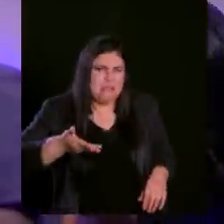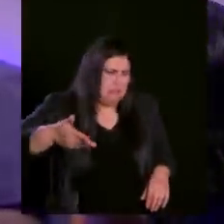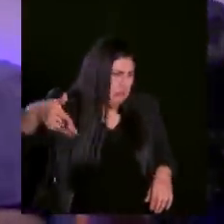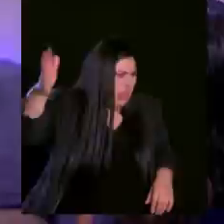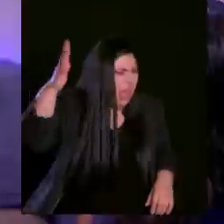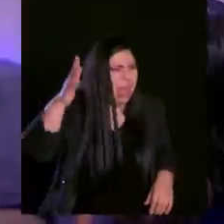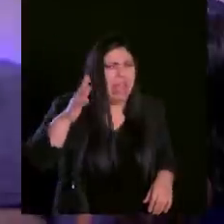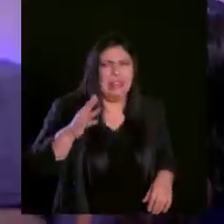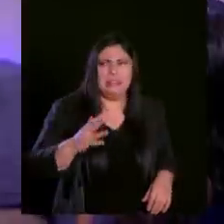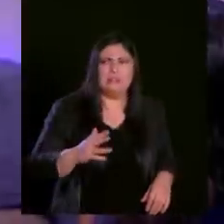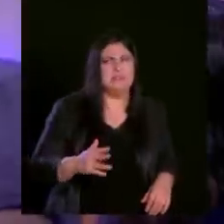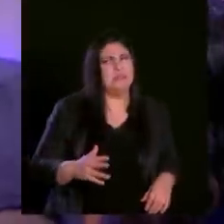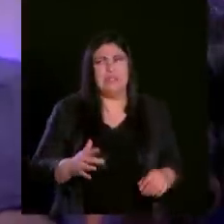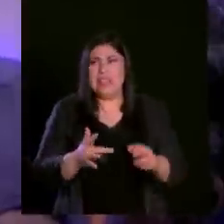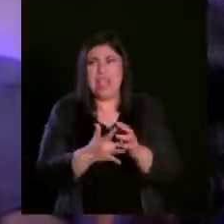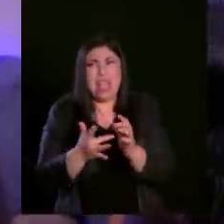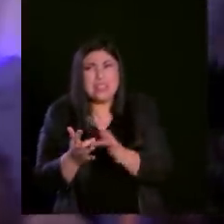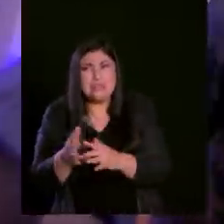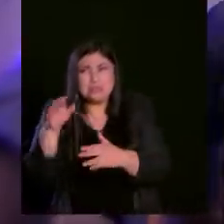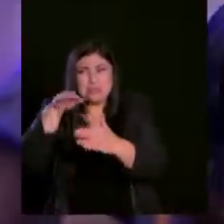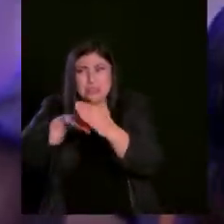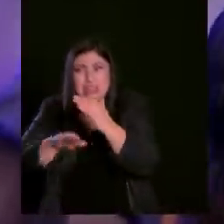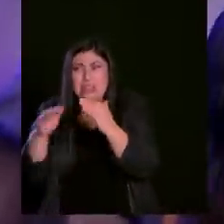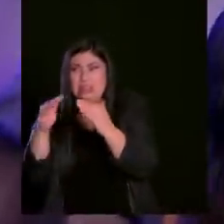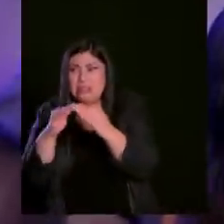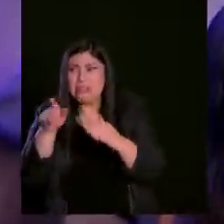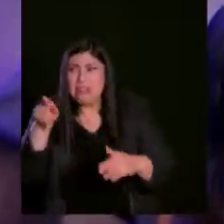ovejas oveja